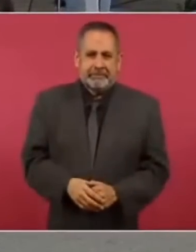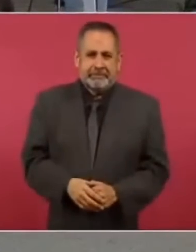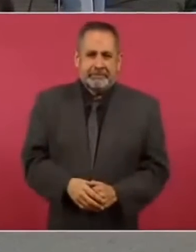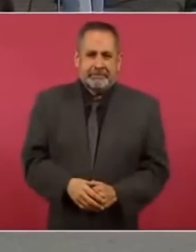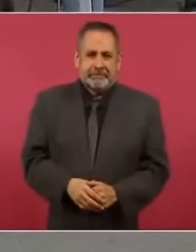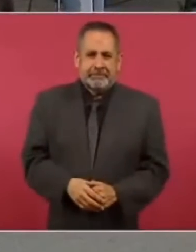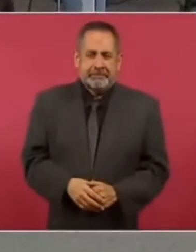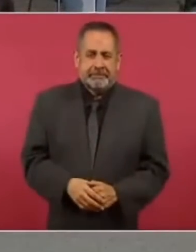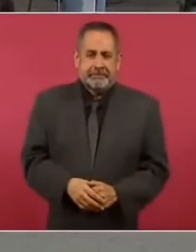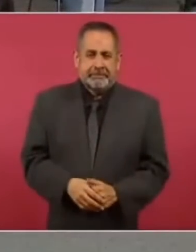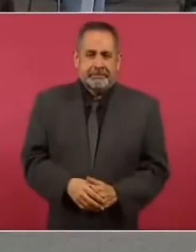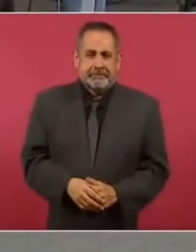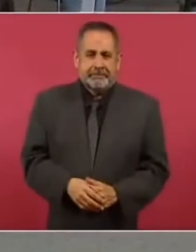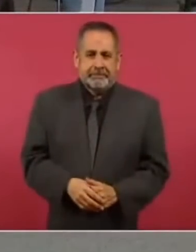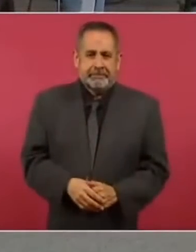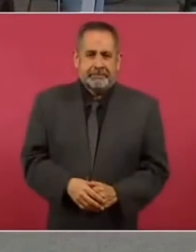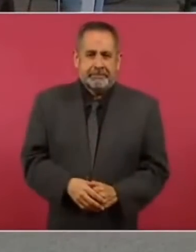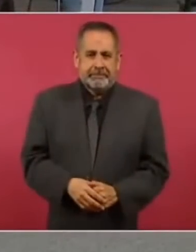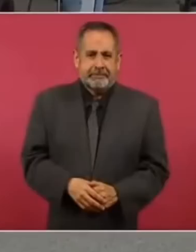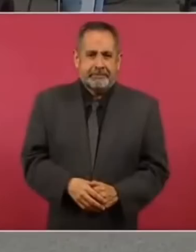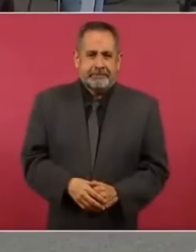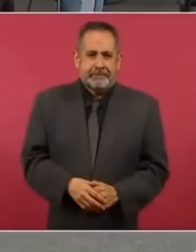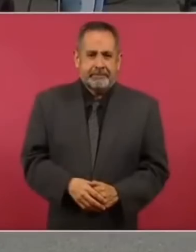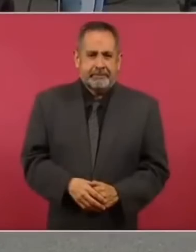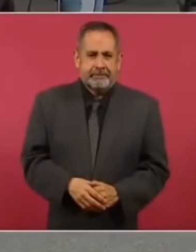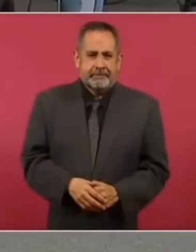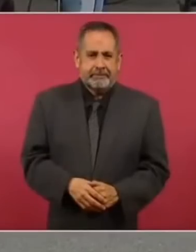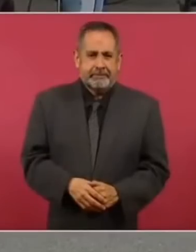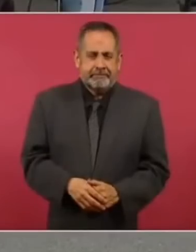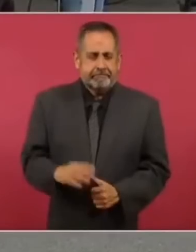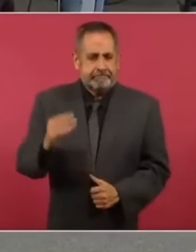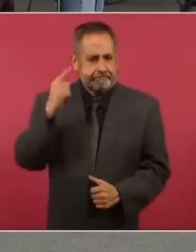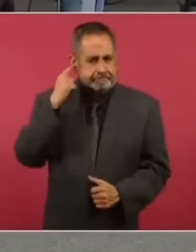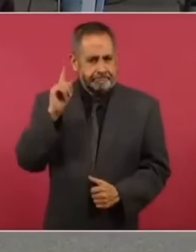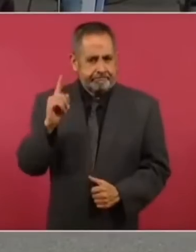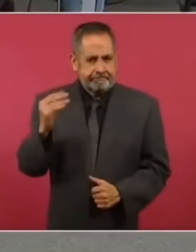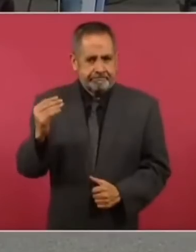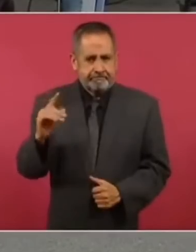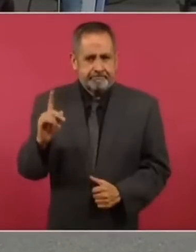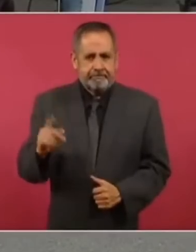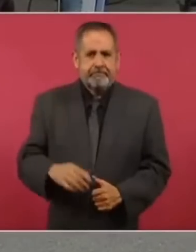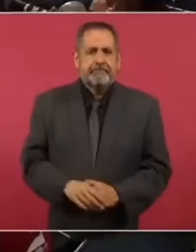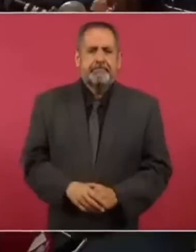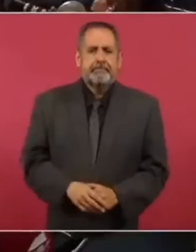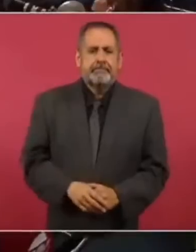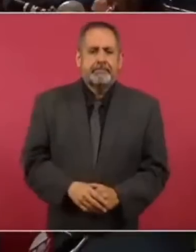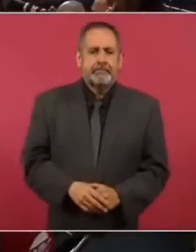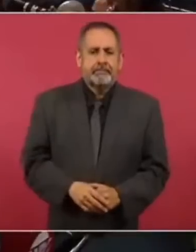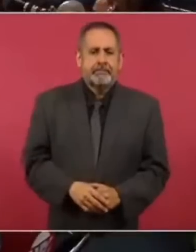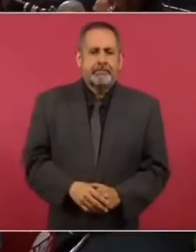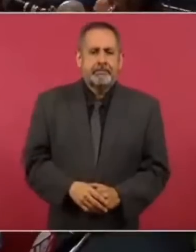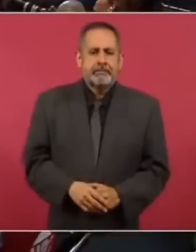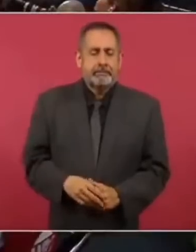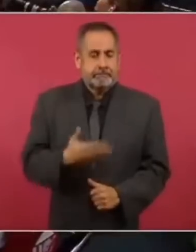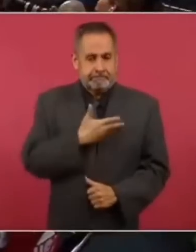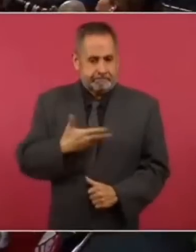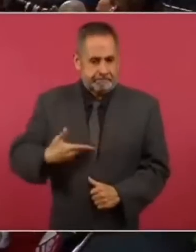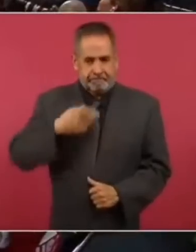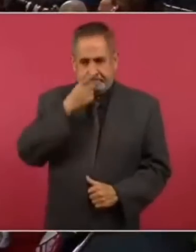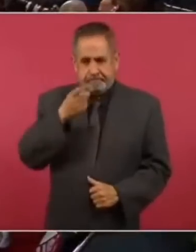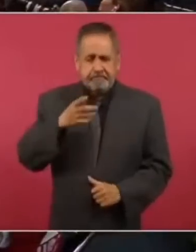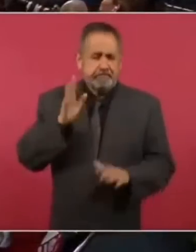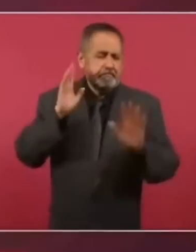El juicio político, presidente, que se está ventilando en el Senado en contra de los ministros. Eso que lo decidan ellos, porque si